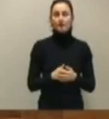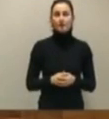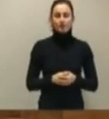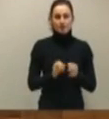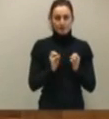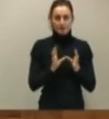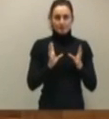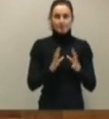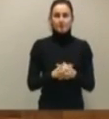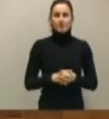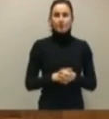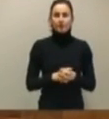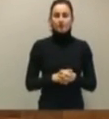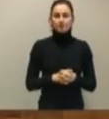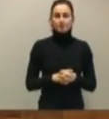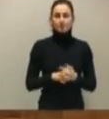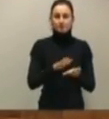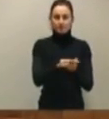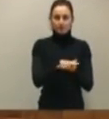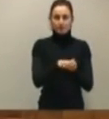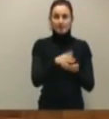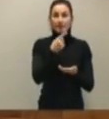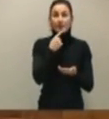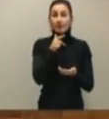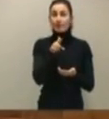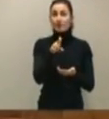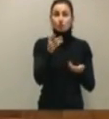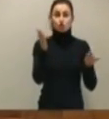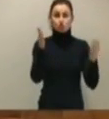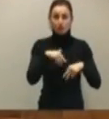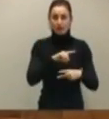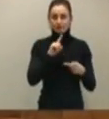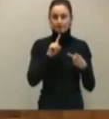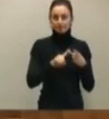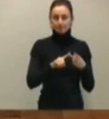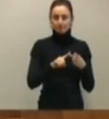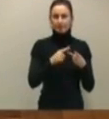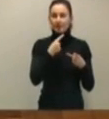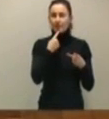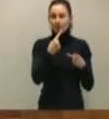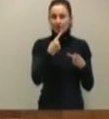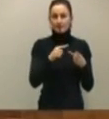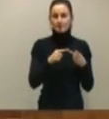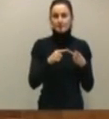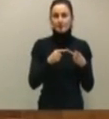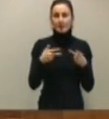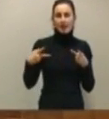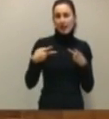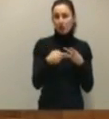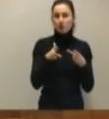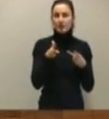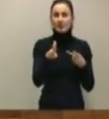Miren, aludir a la falta de derechos, aludir a que se han recortado los